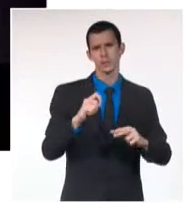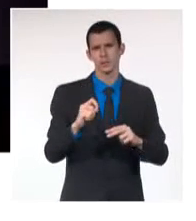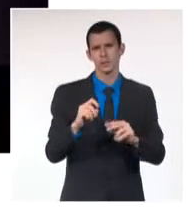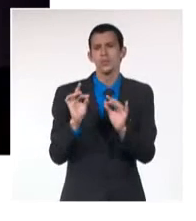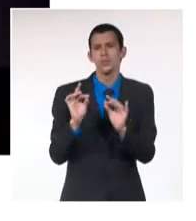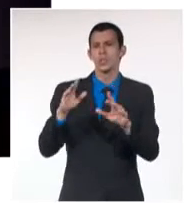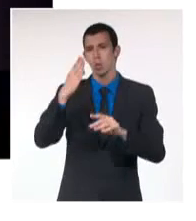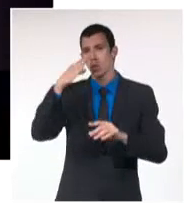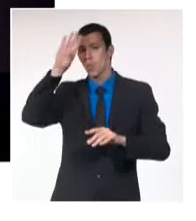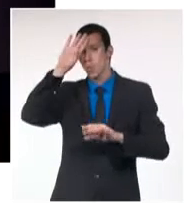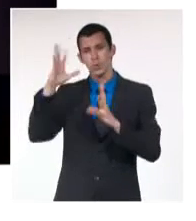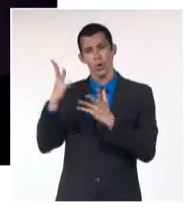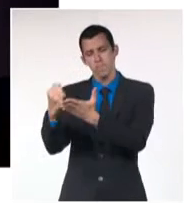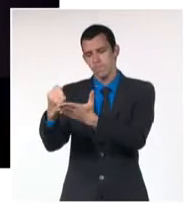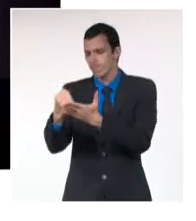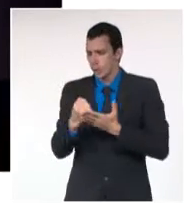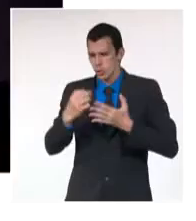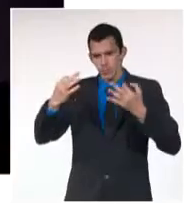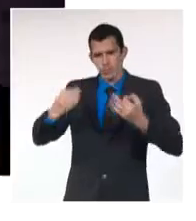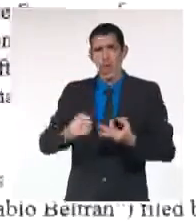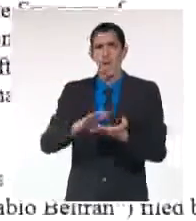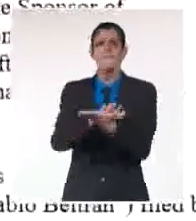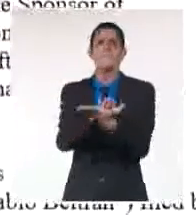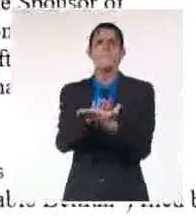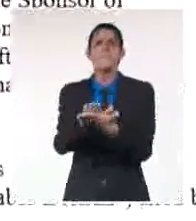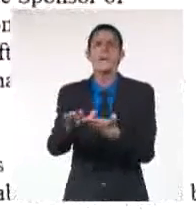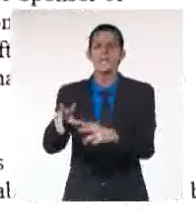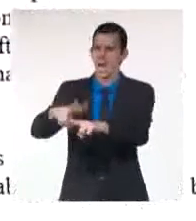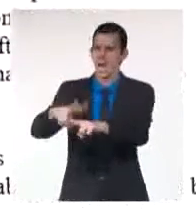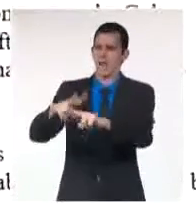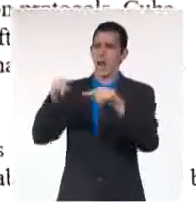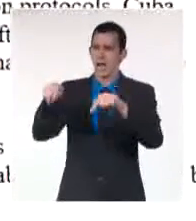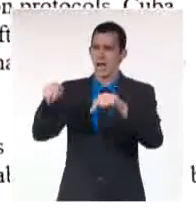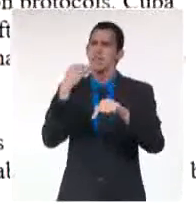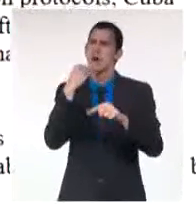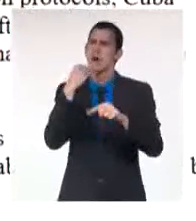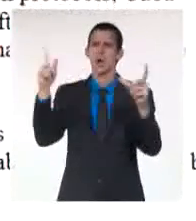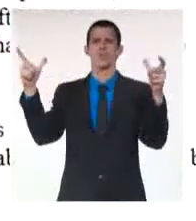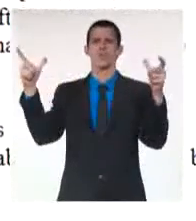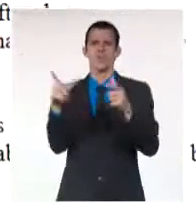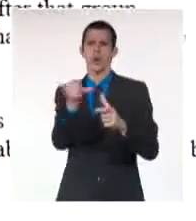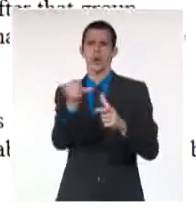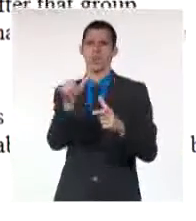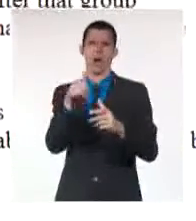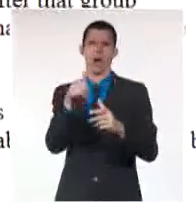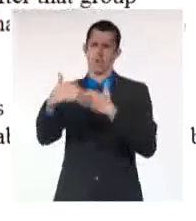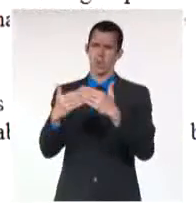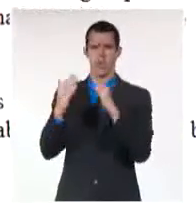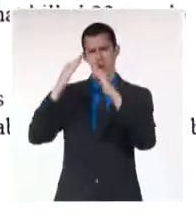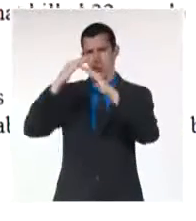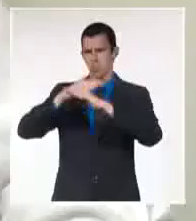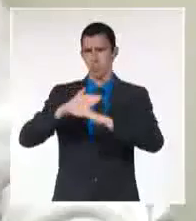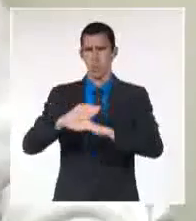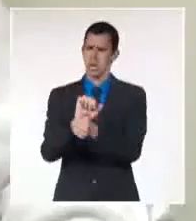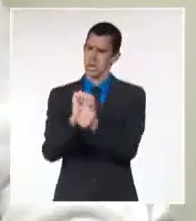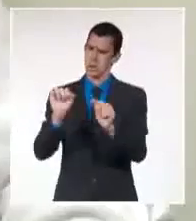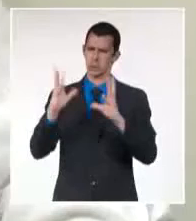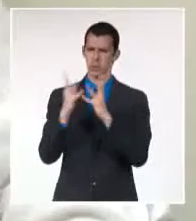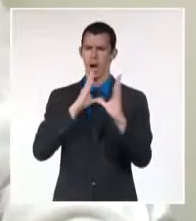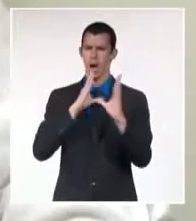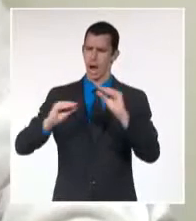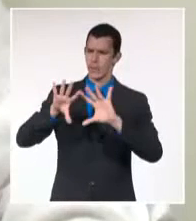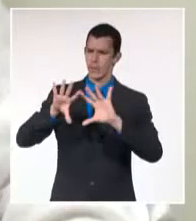decir que hay instituciones federales estadounidenses muy interesadas en que Cuba no esté en esa lista porque